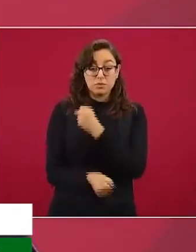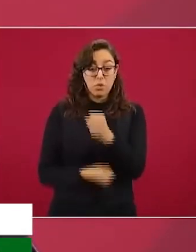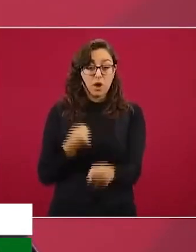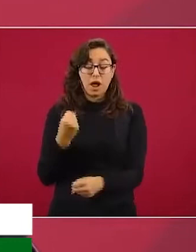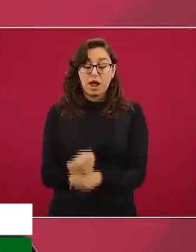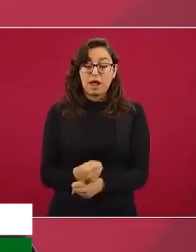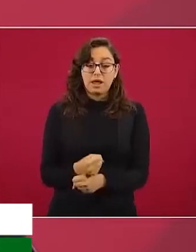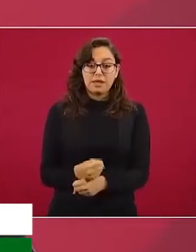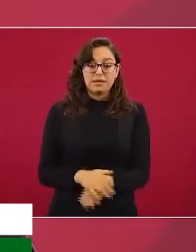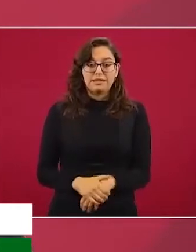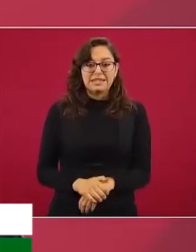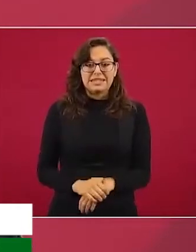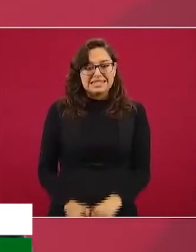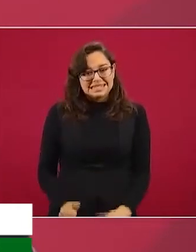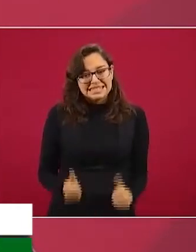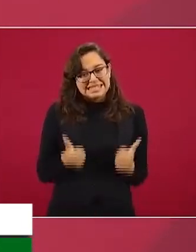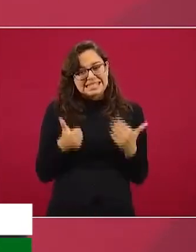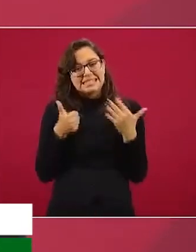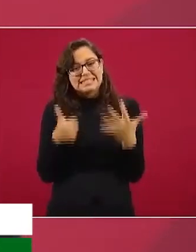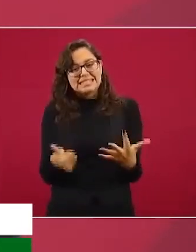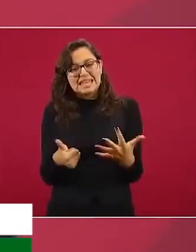próximo,